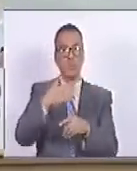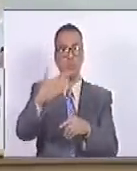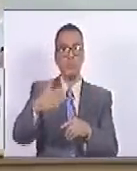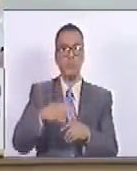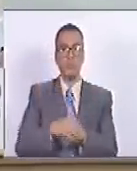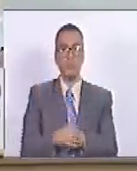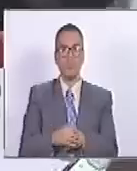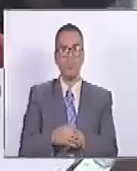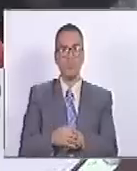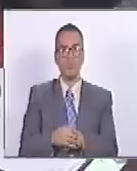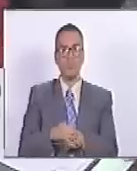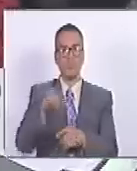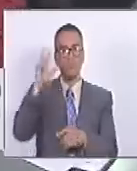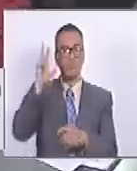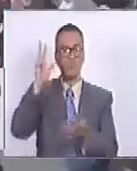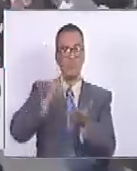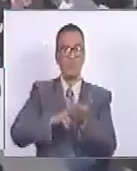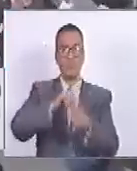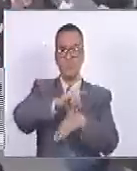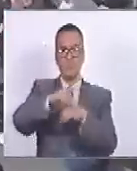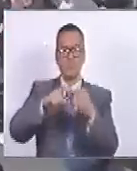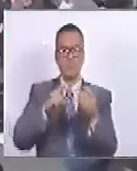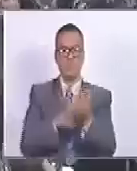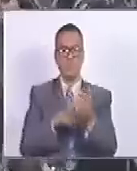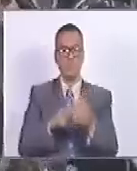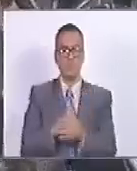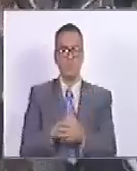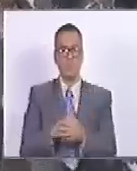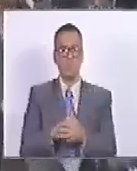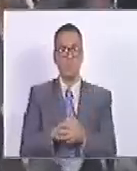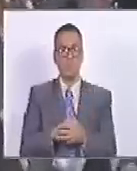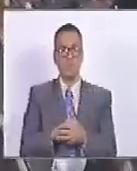la señal de costumbre, aprobado por unanimidad.